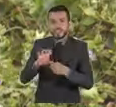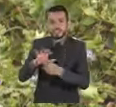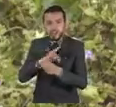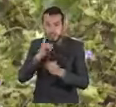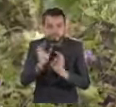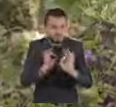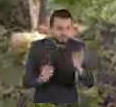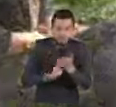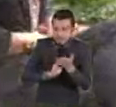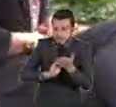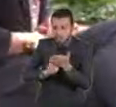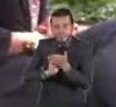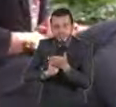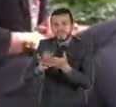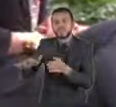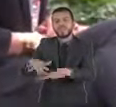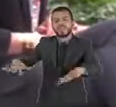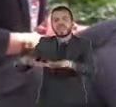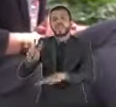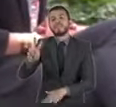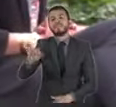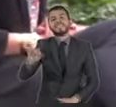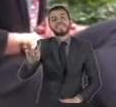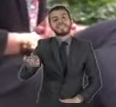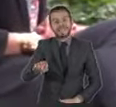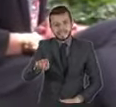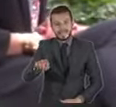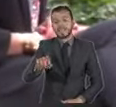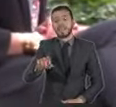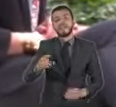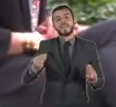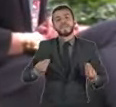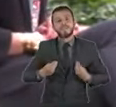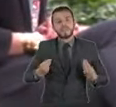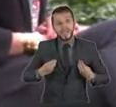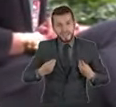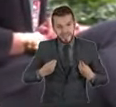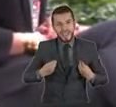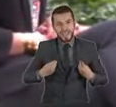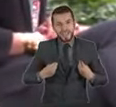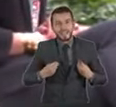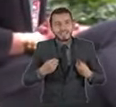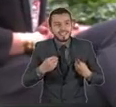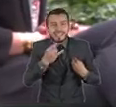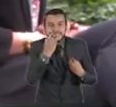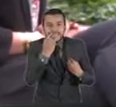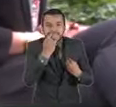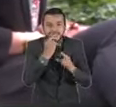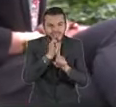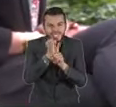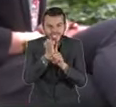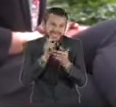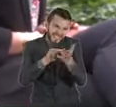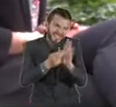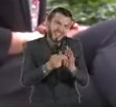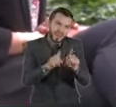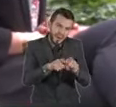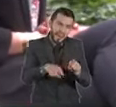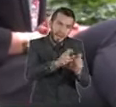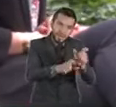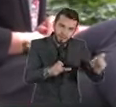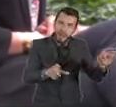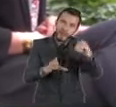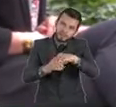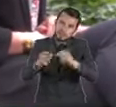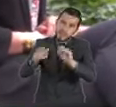particular BBBs, que es de la que más necesita la ciudad, en la que mayor déficit cualitativo y cuantitativo